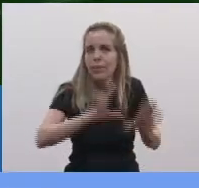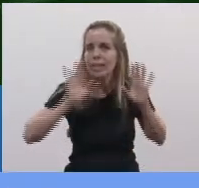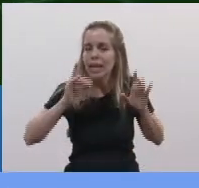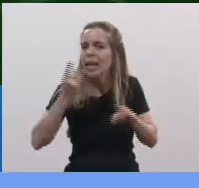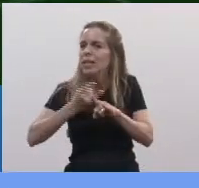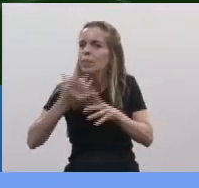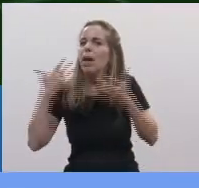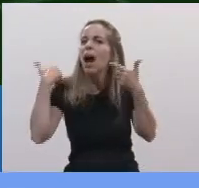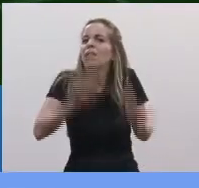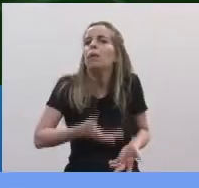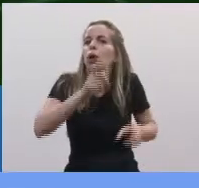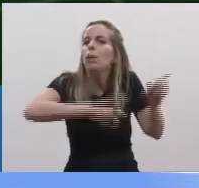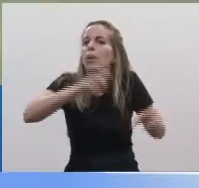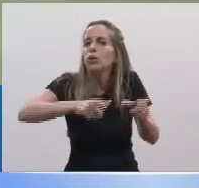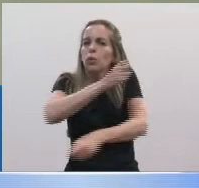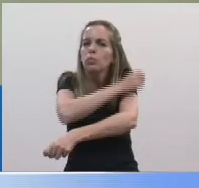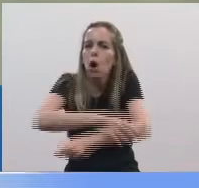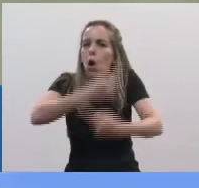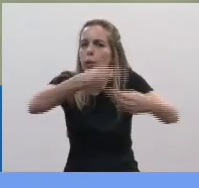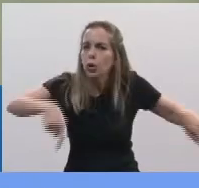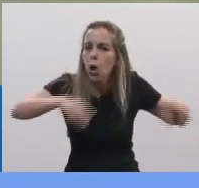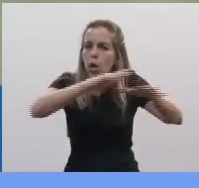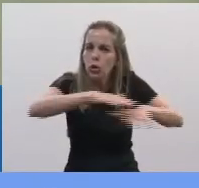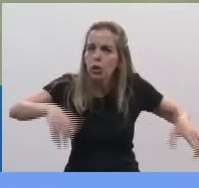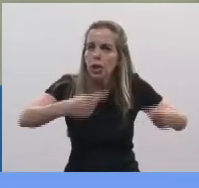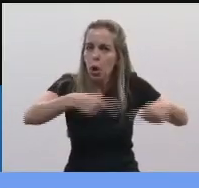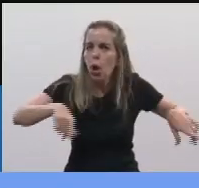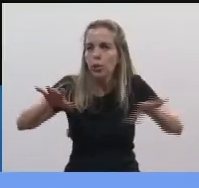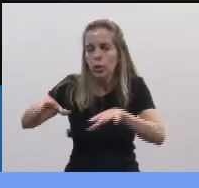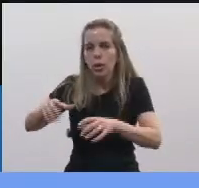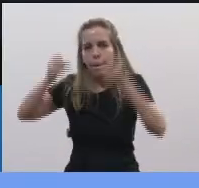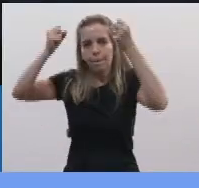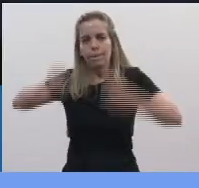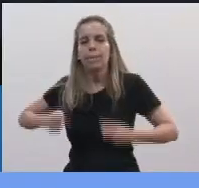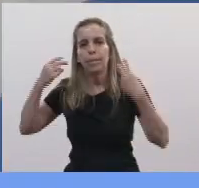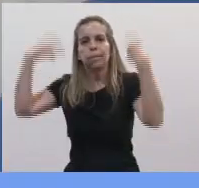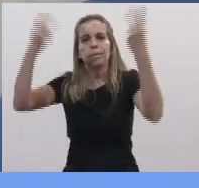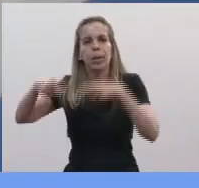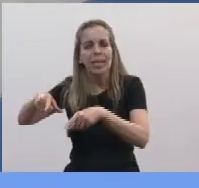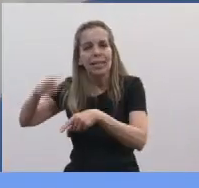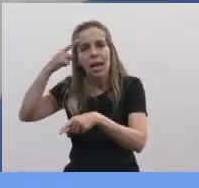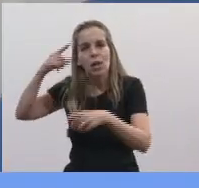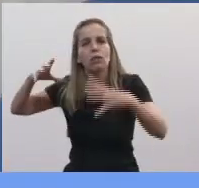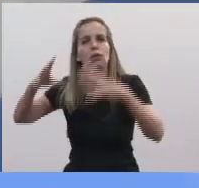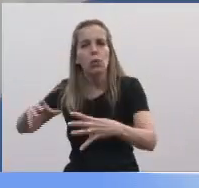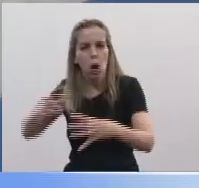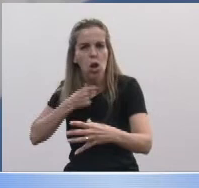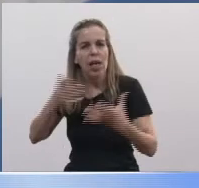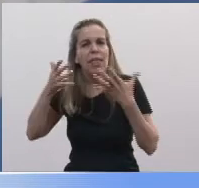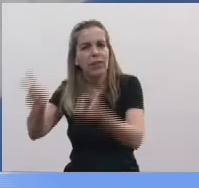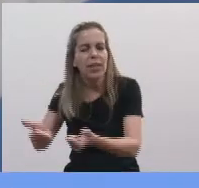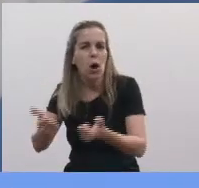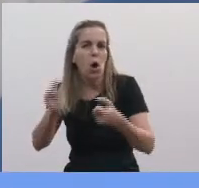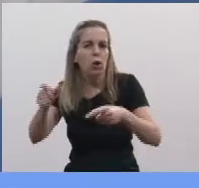de los débiles. Se enfrentó como pocos al poder del fútbol. Defendió a su barrio, a los humildes, a